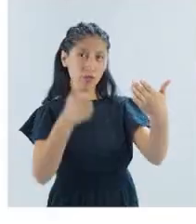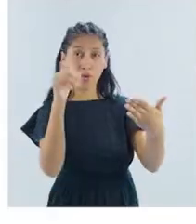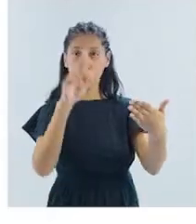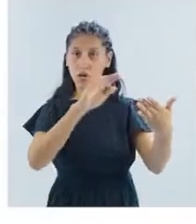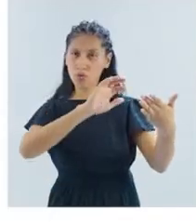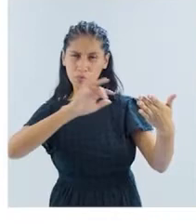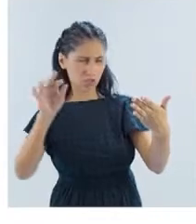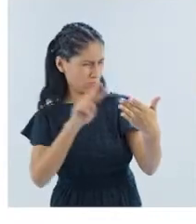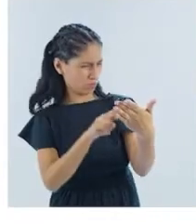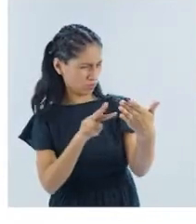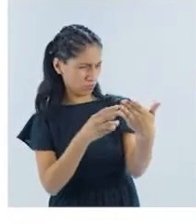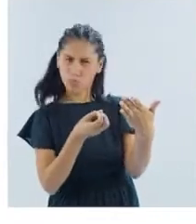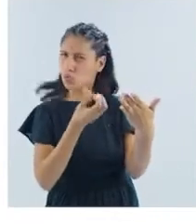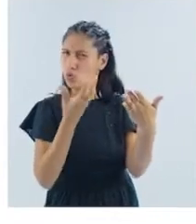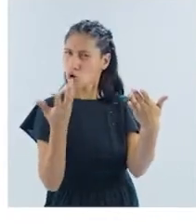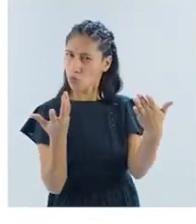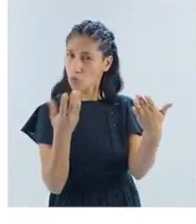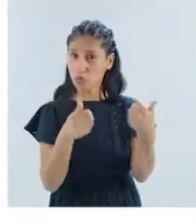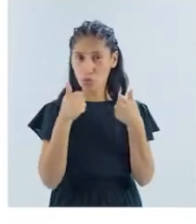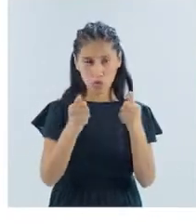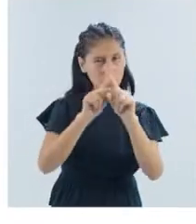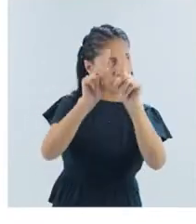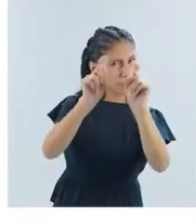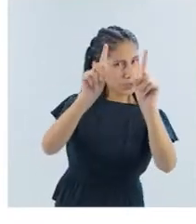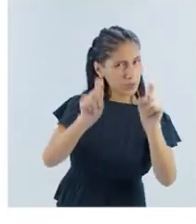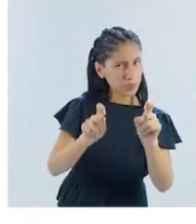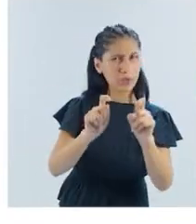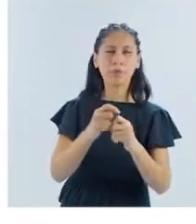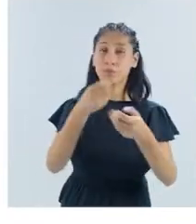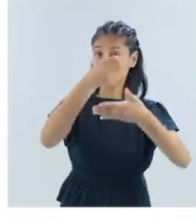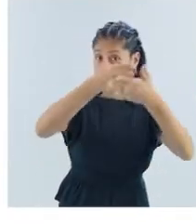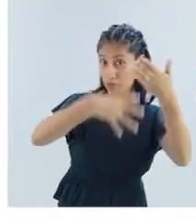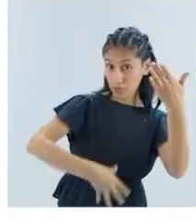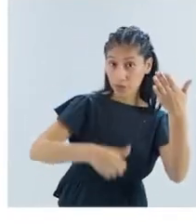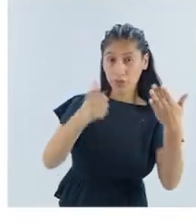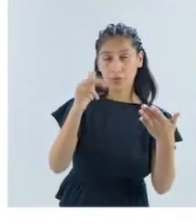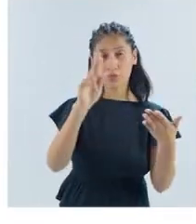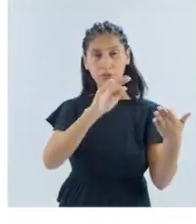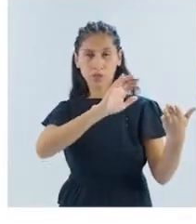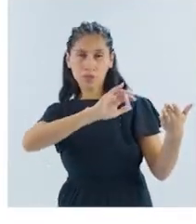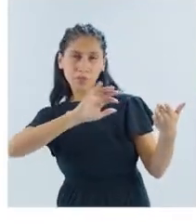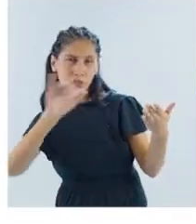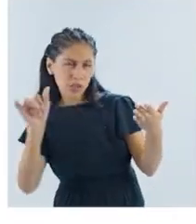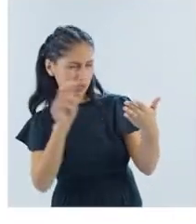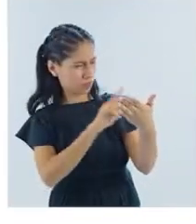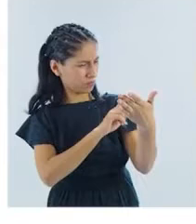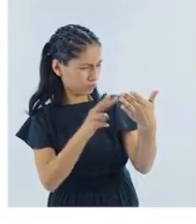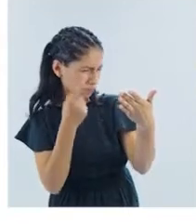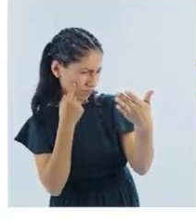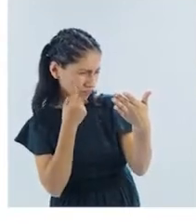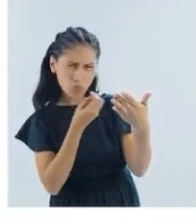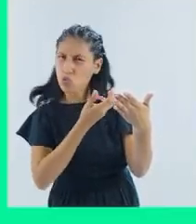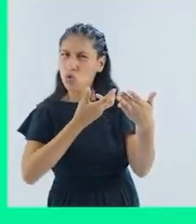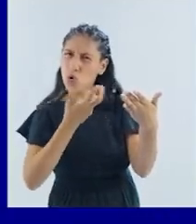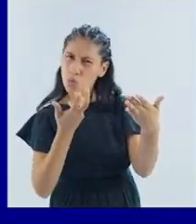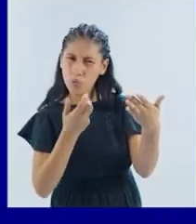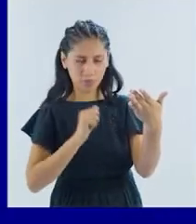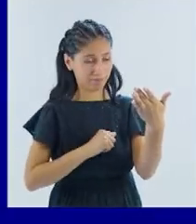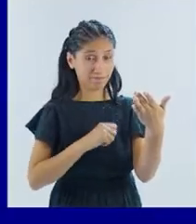argumentativo? Muy buena pregunta. Veremos qué identifica los textos argumentativos para que podamos